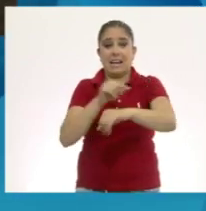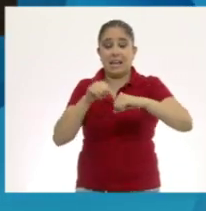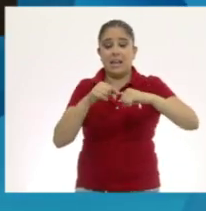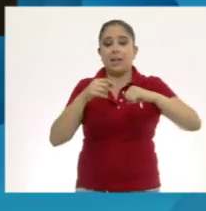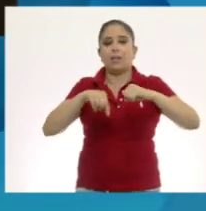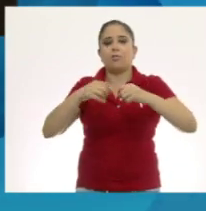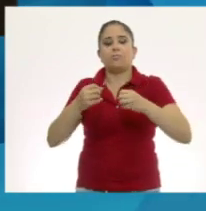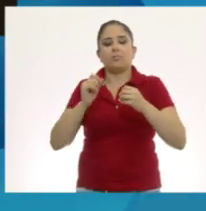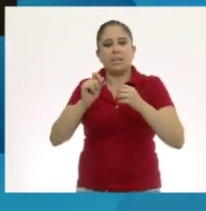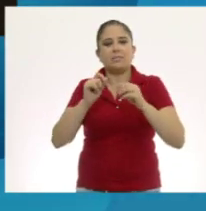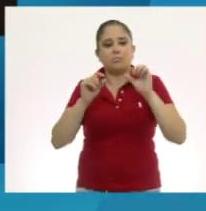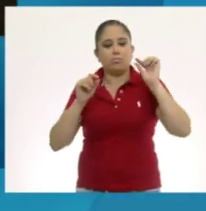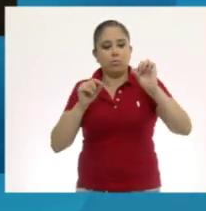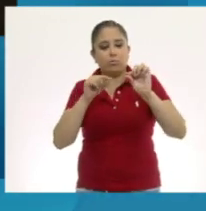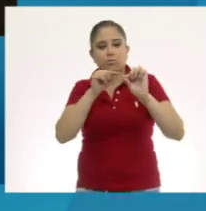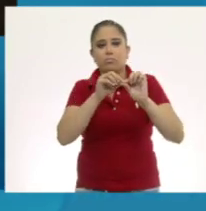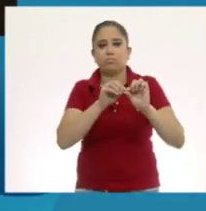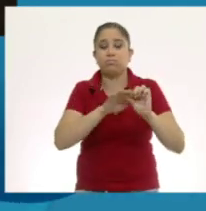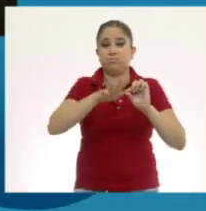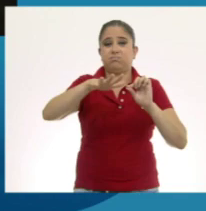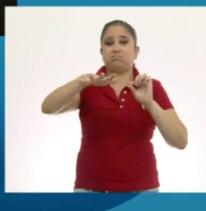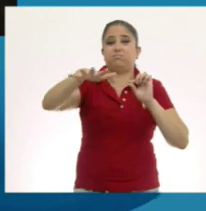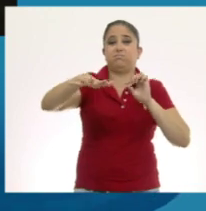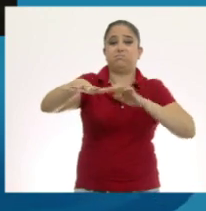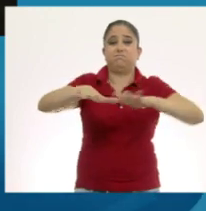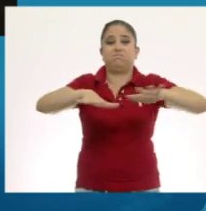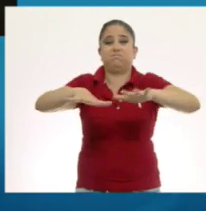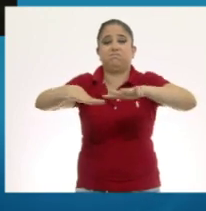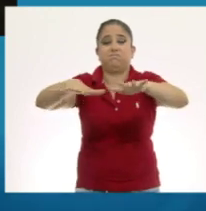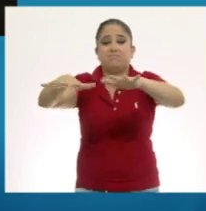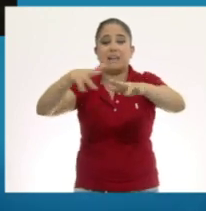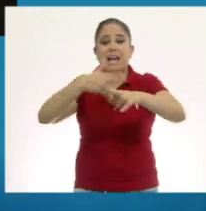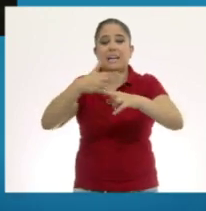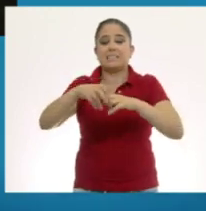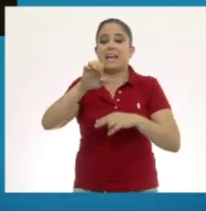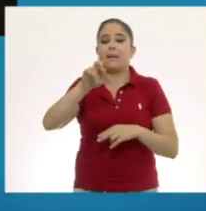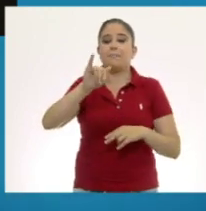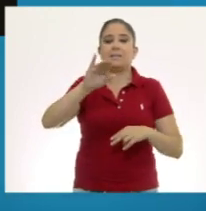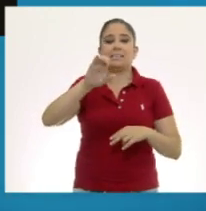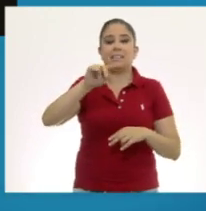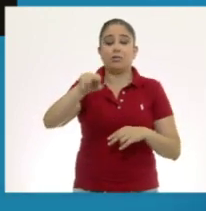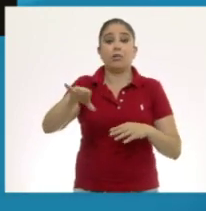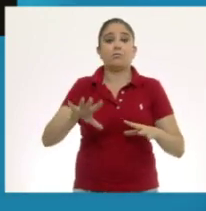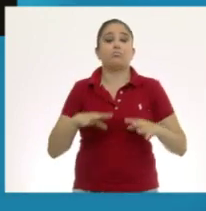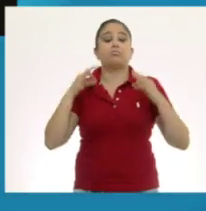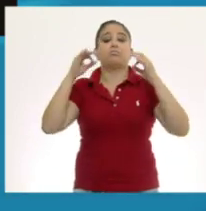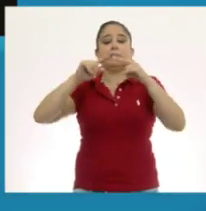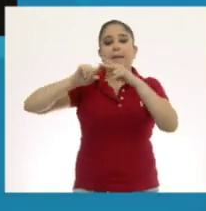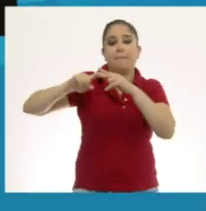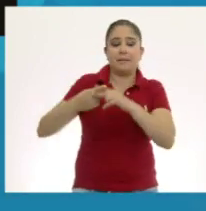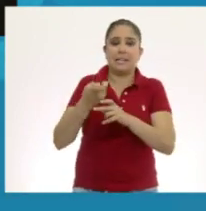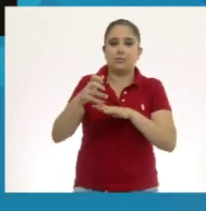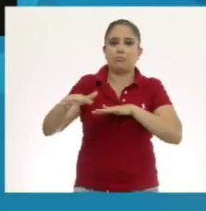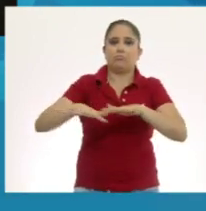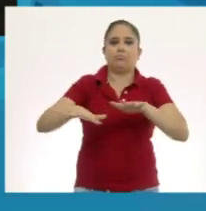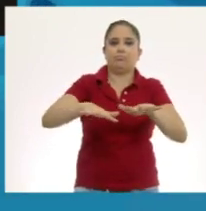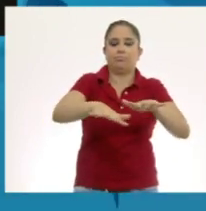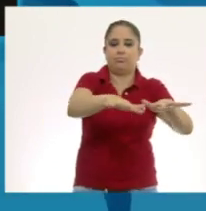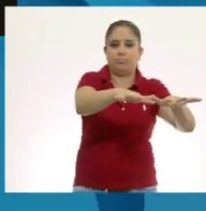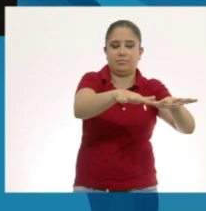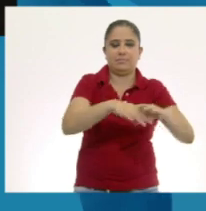hipocentro, el punto en el que se origina el movimiento, hasta el epicentro, el primer sitio de la superficie donde se siente la